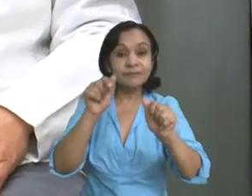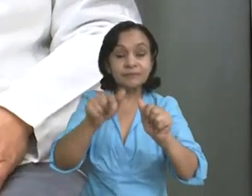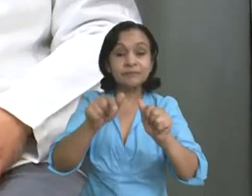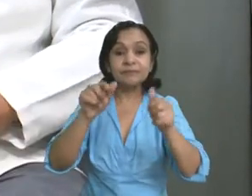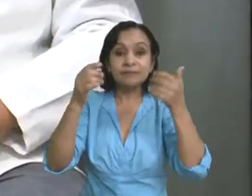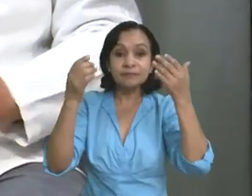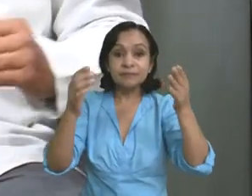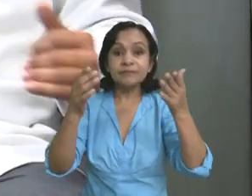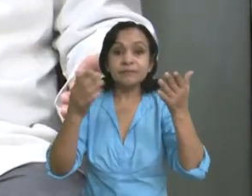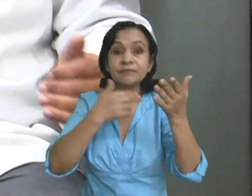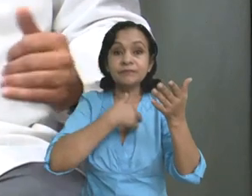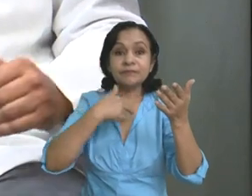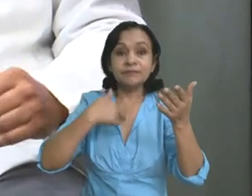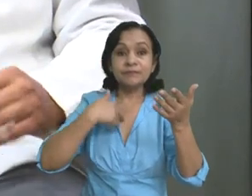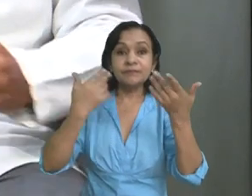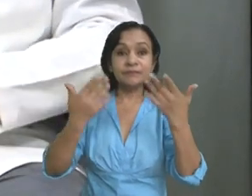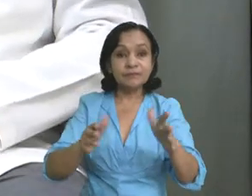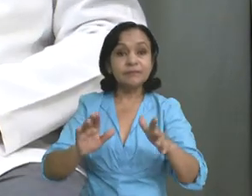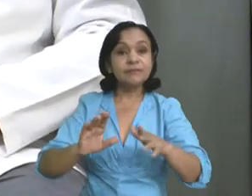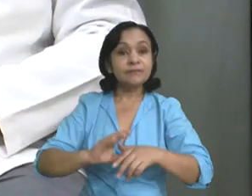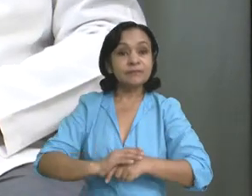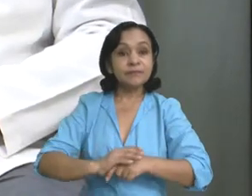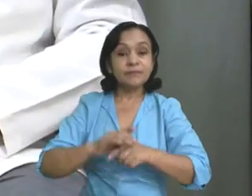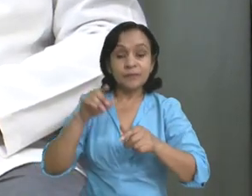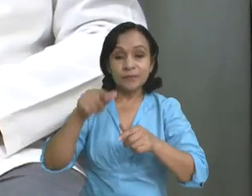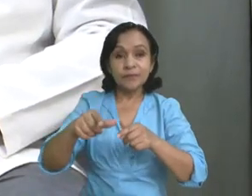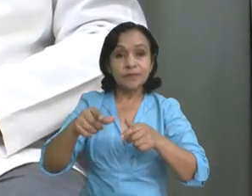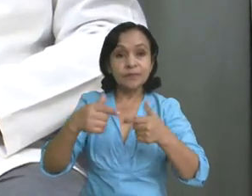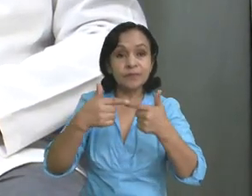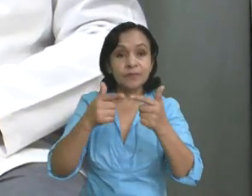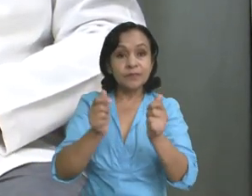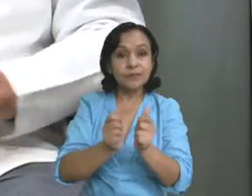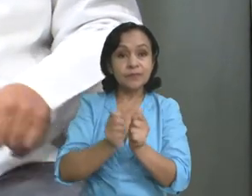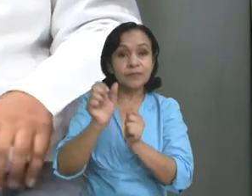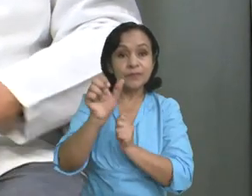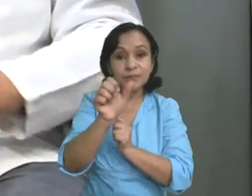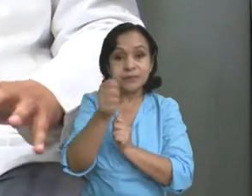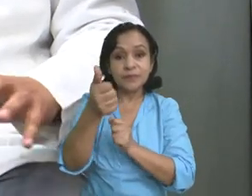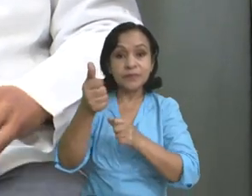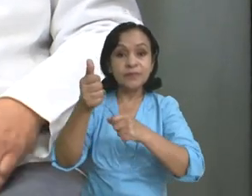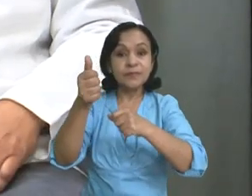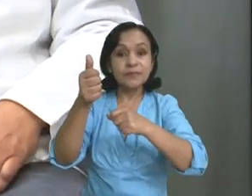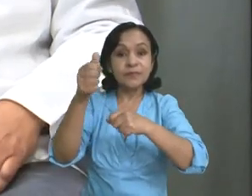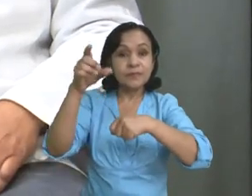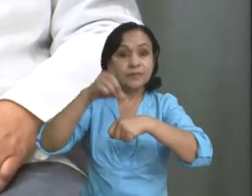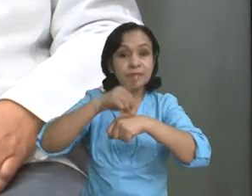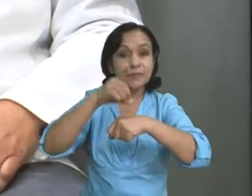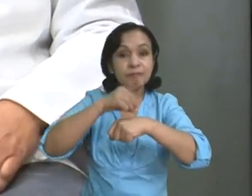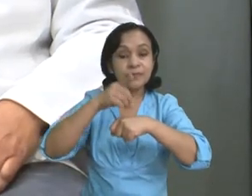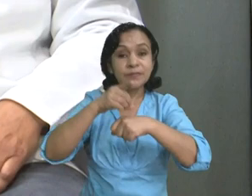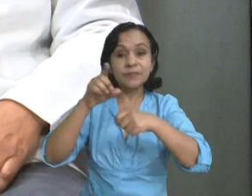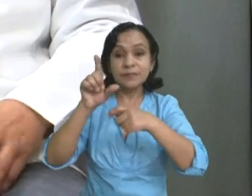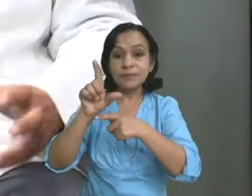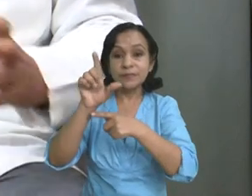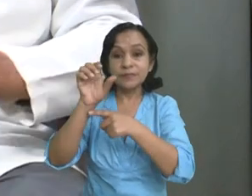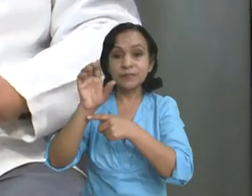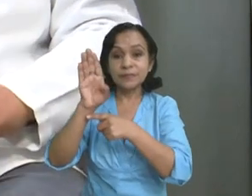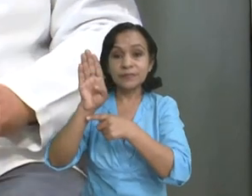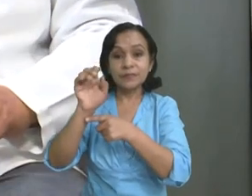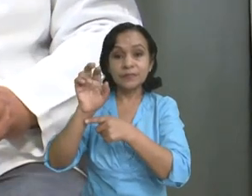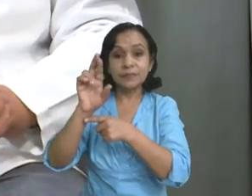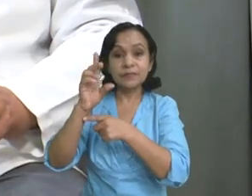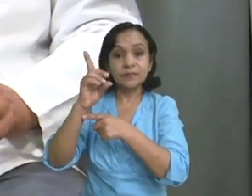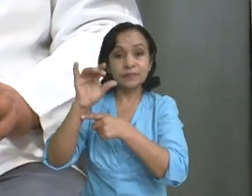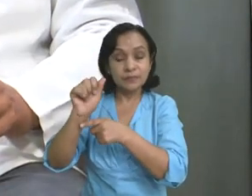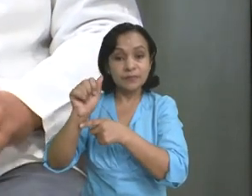principio hemos enviado ya con esta de Lombardía 6 brigadas médicas específicamente para combatir la COVID. Dentro